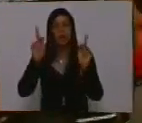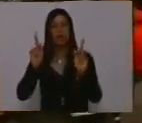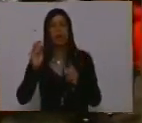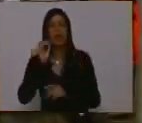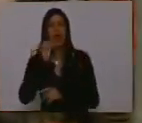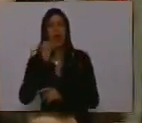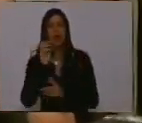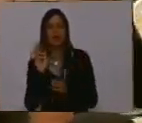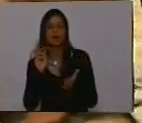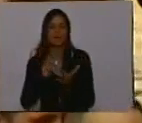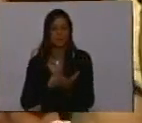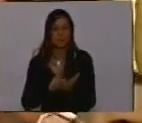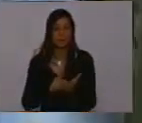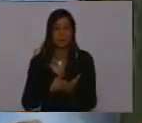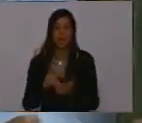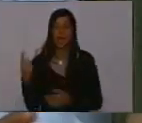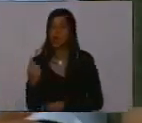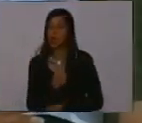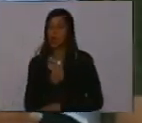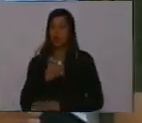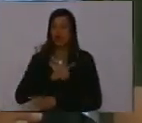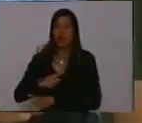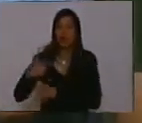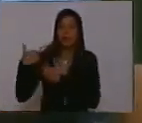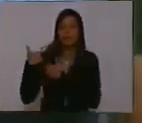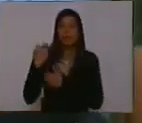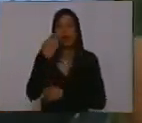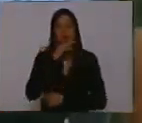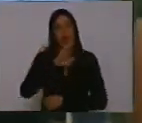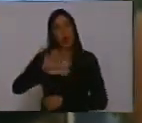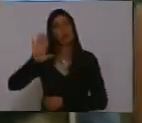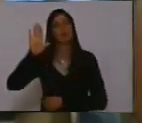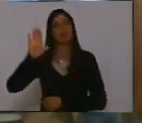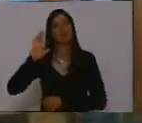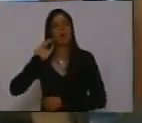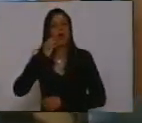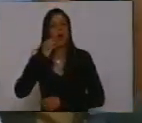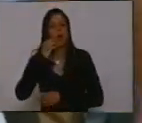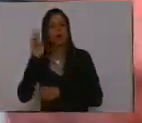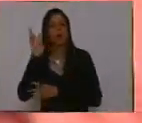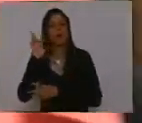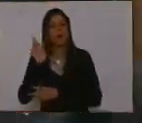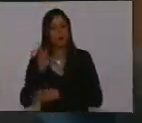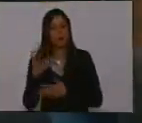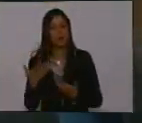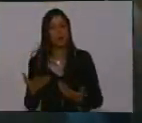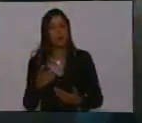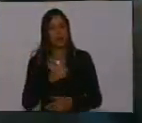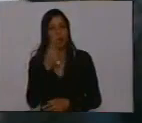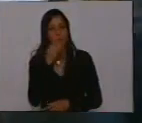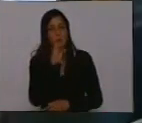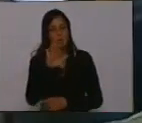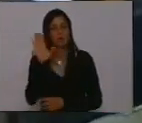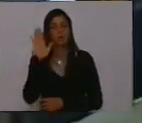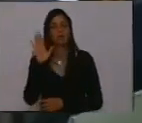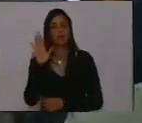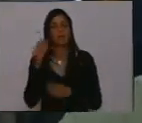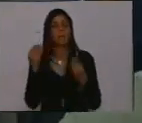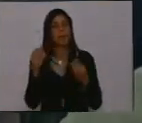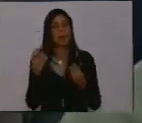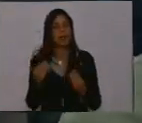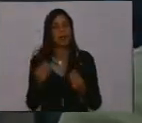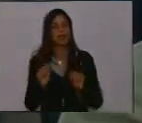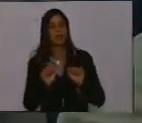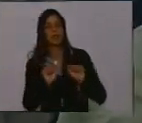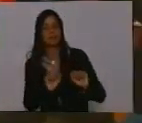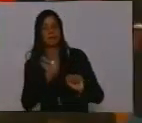jóvenes. Pero nosotros estamos obligados a asumir el compromiso que tiene la juventud venezolana, las juventudes venezolanas. Para superar las adversidades y